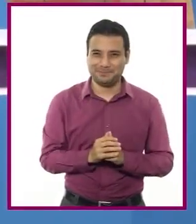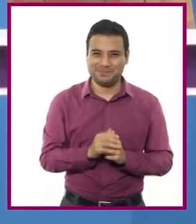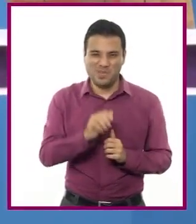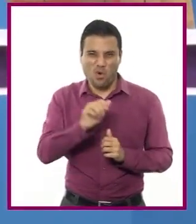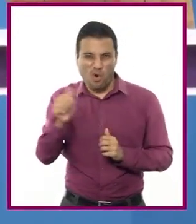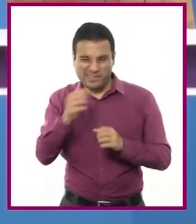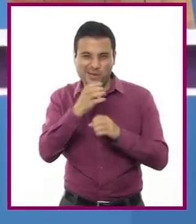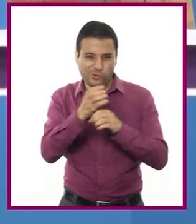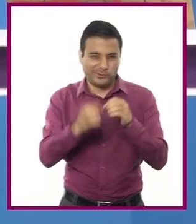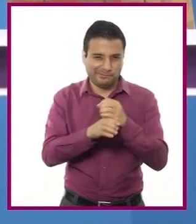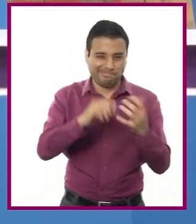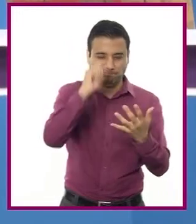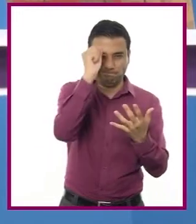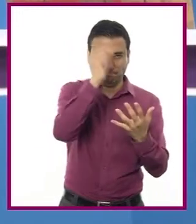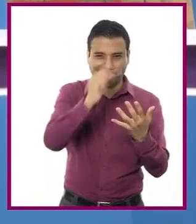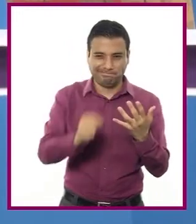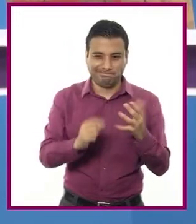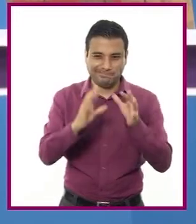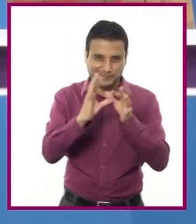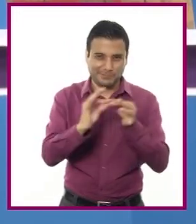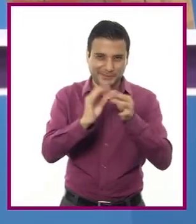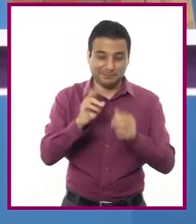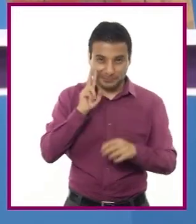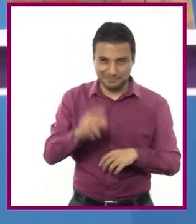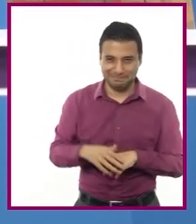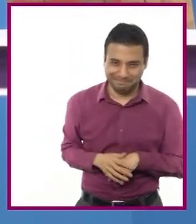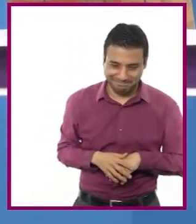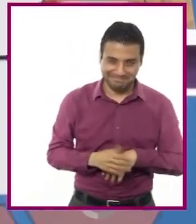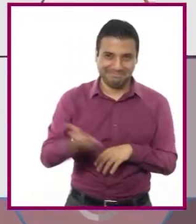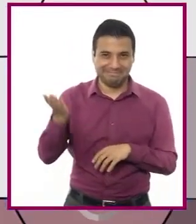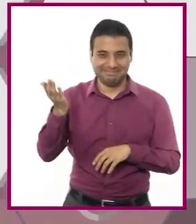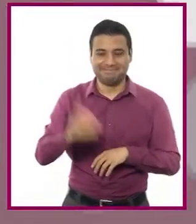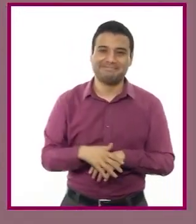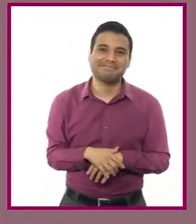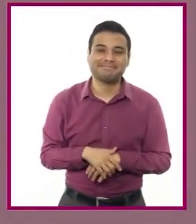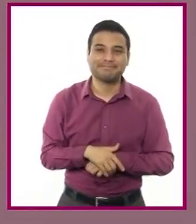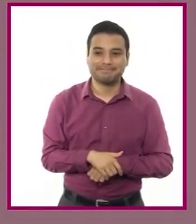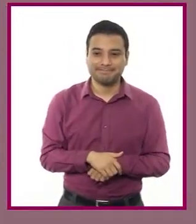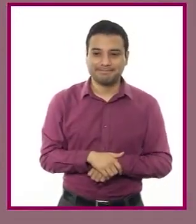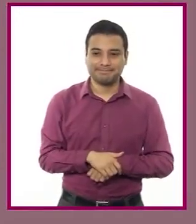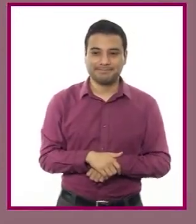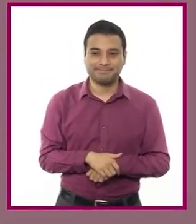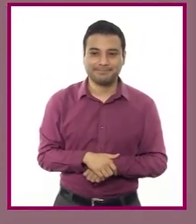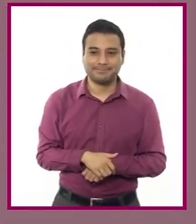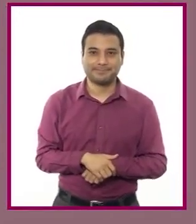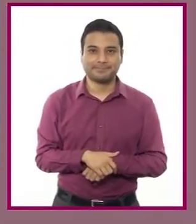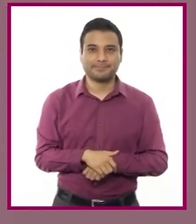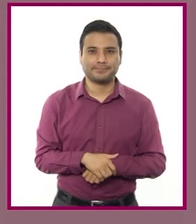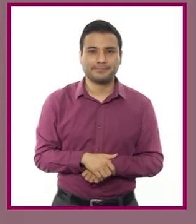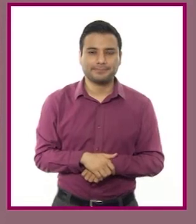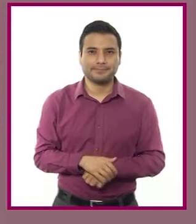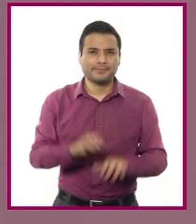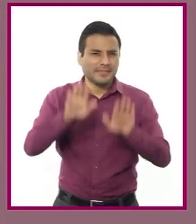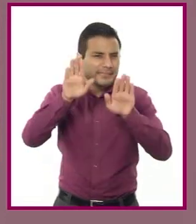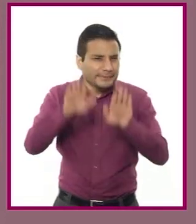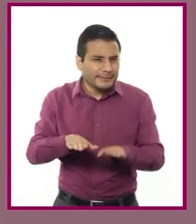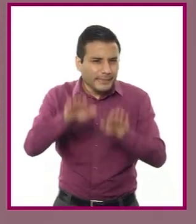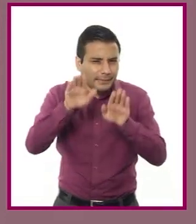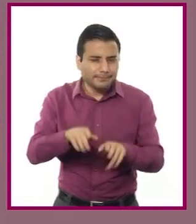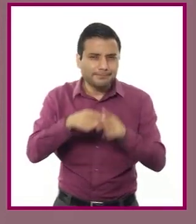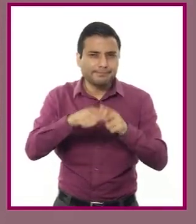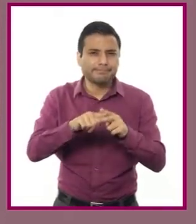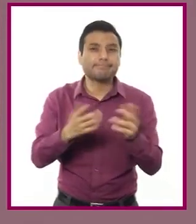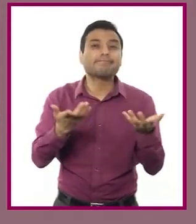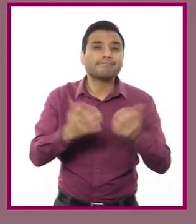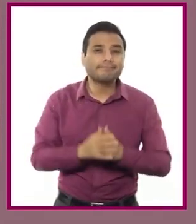otras características de los regímenes islamistas en Afganistán. Para hablar del origen del Islam, hay que trasladarnos a